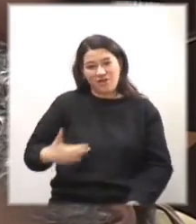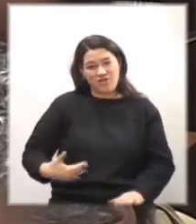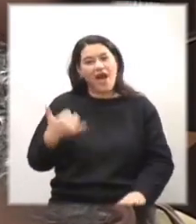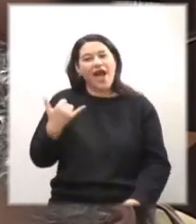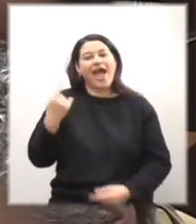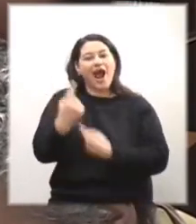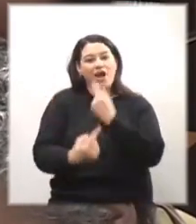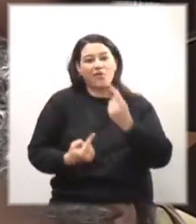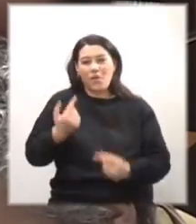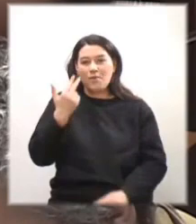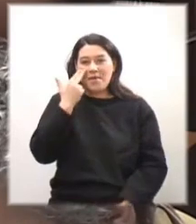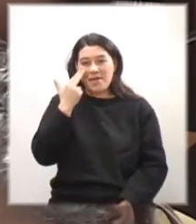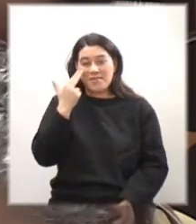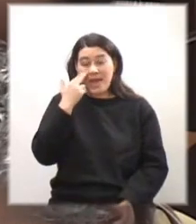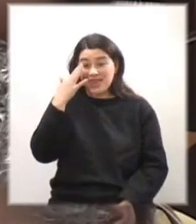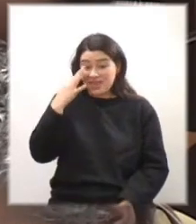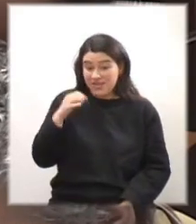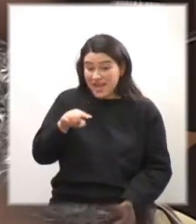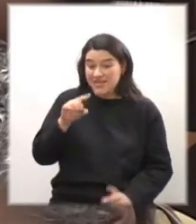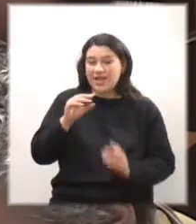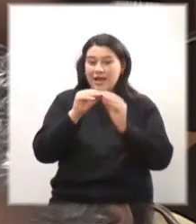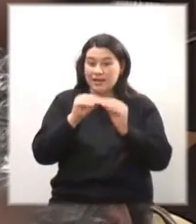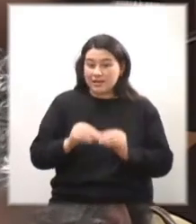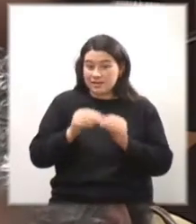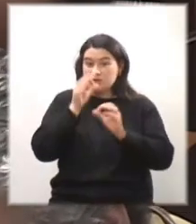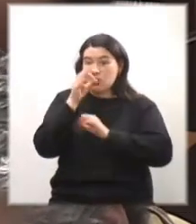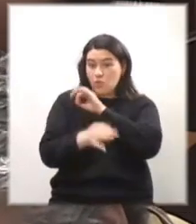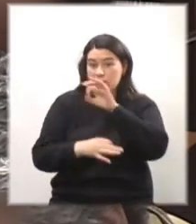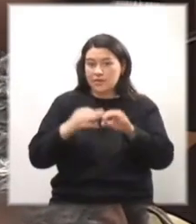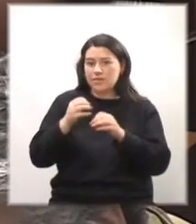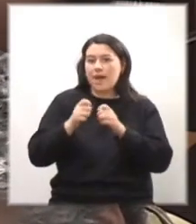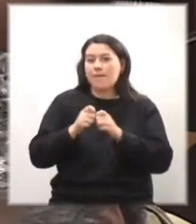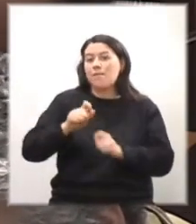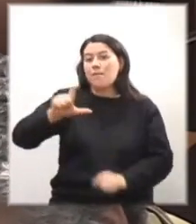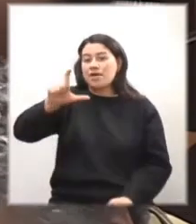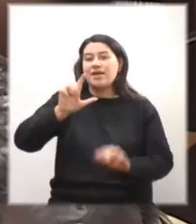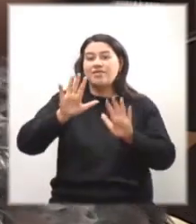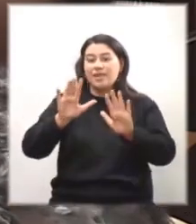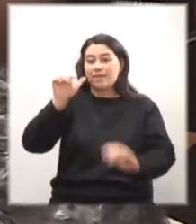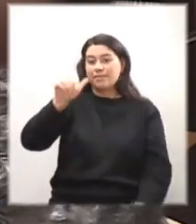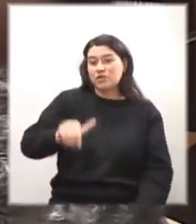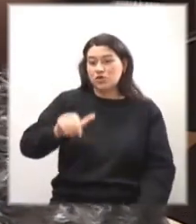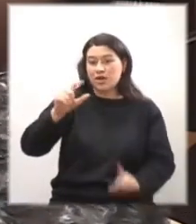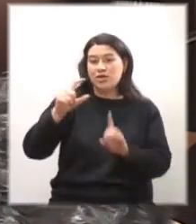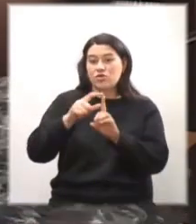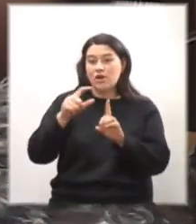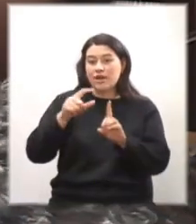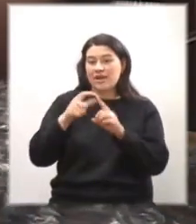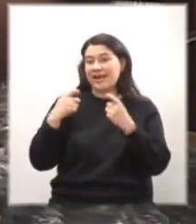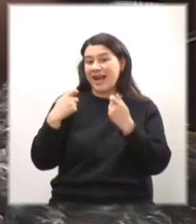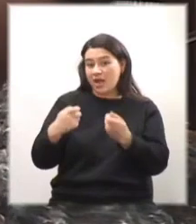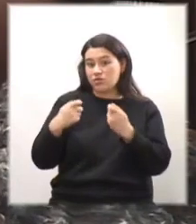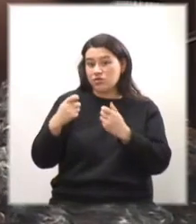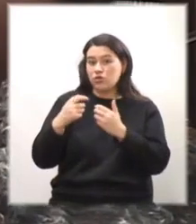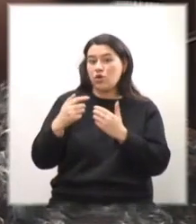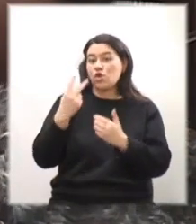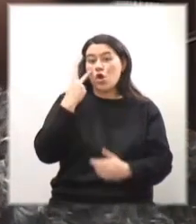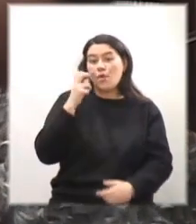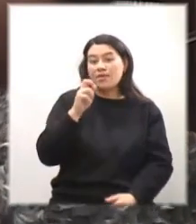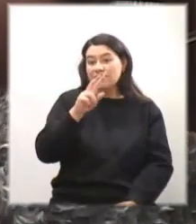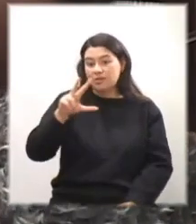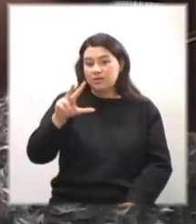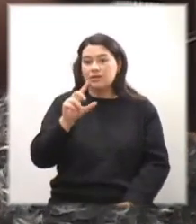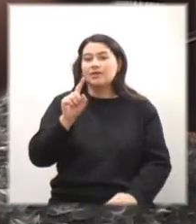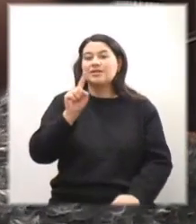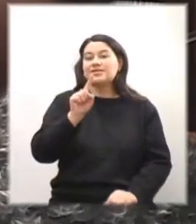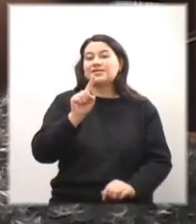algunos problemas. Esta rendición de cuentas incrementa el gasto en unos 10 millones de dólares para el 2023 y en